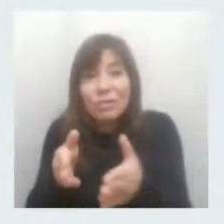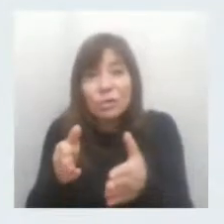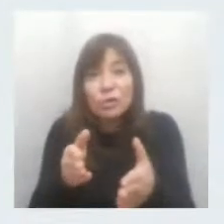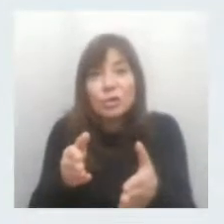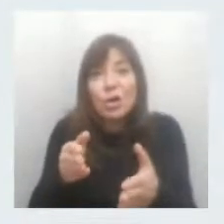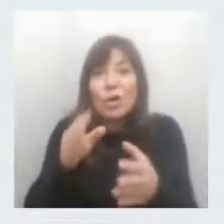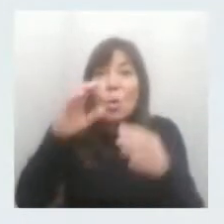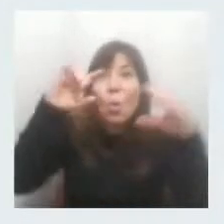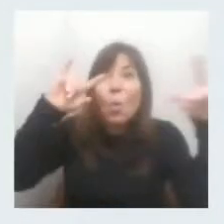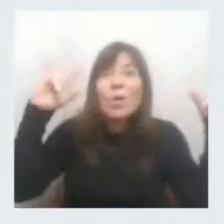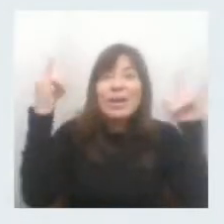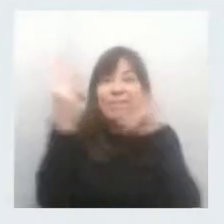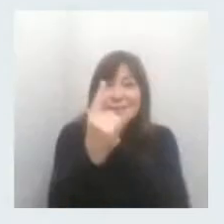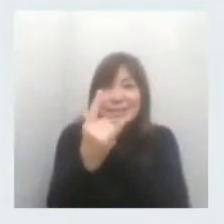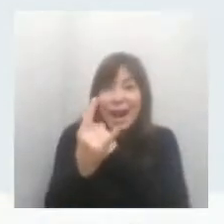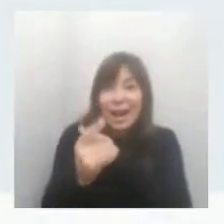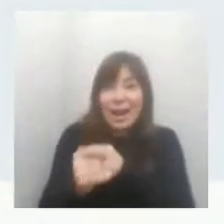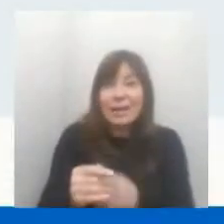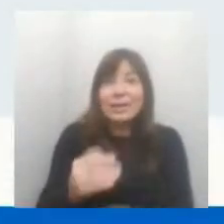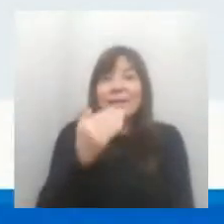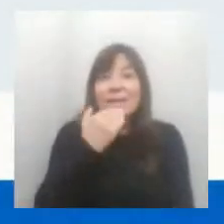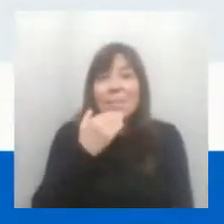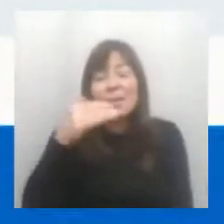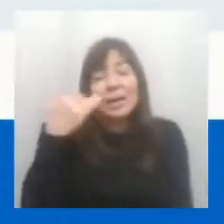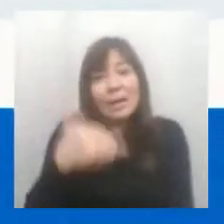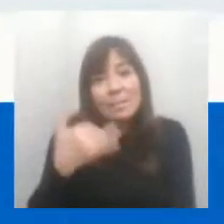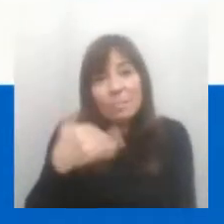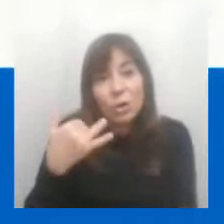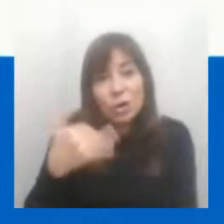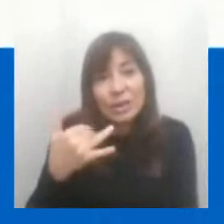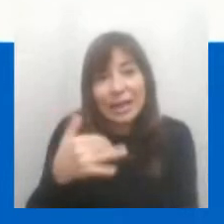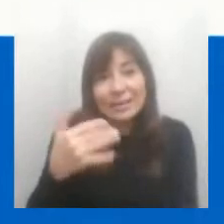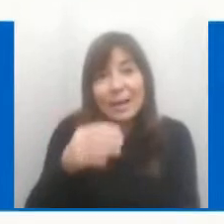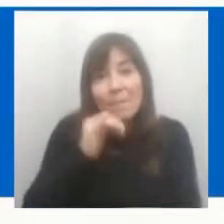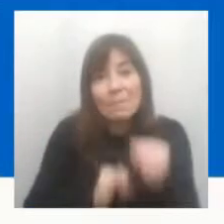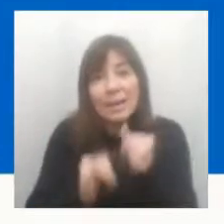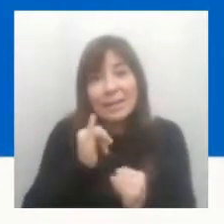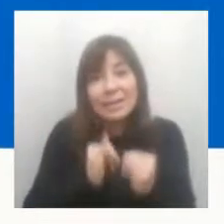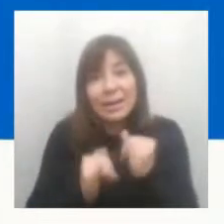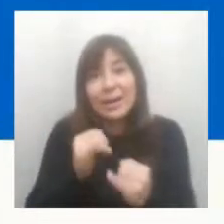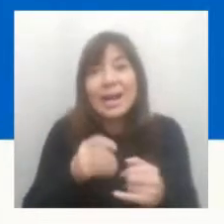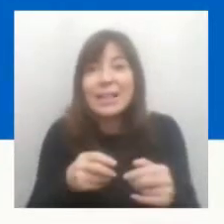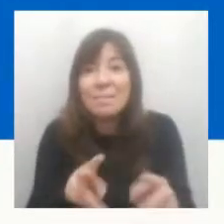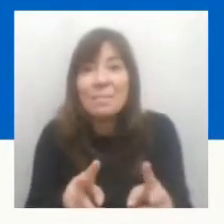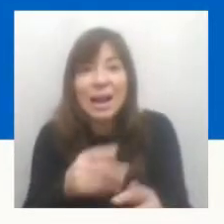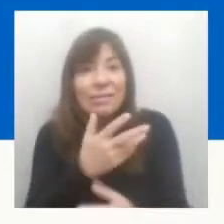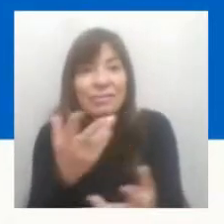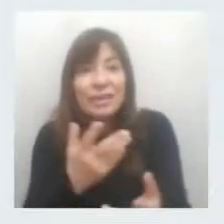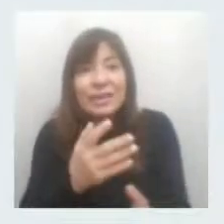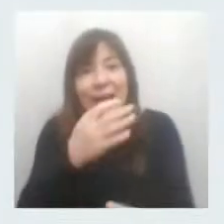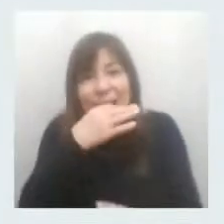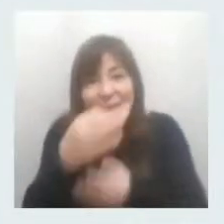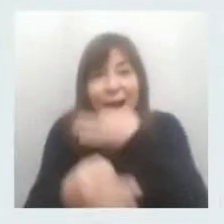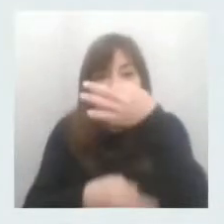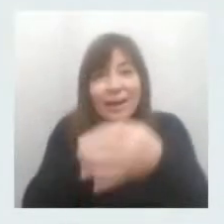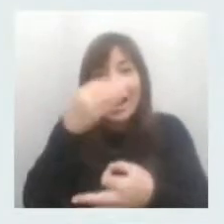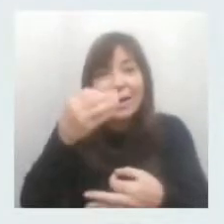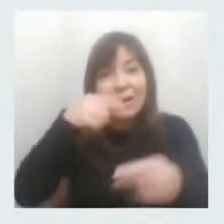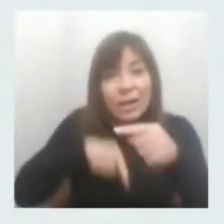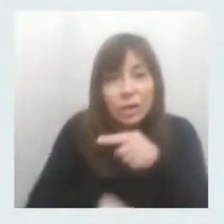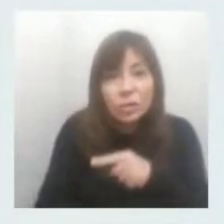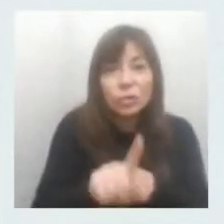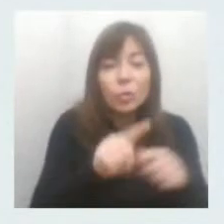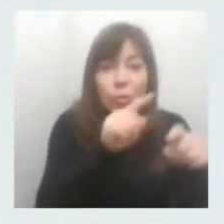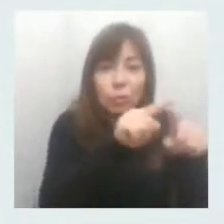túnel universo. Y lo interesante es que esta plataforma te permite indagar, introducirte en cada una de las